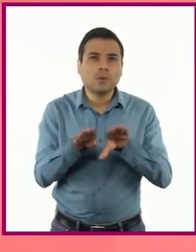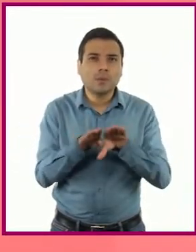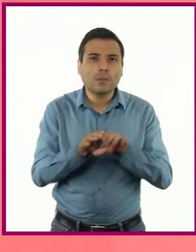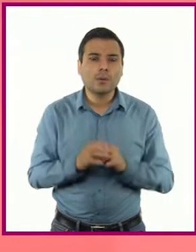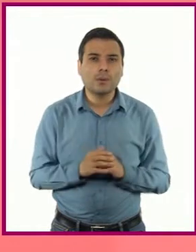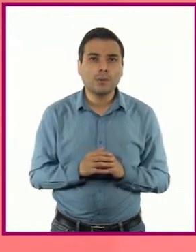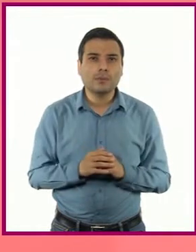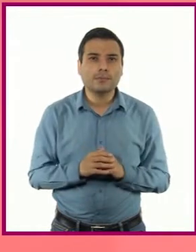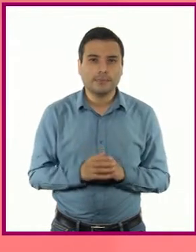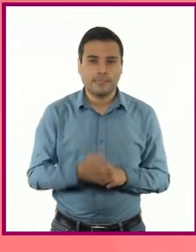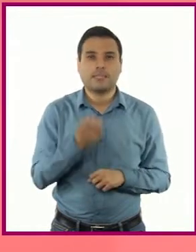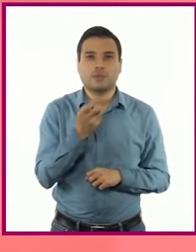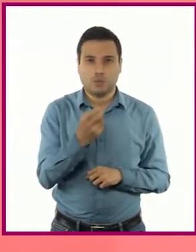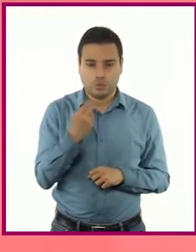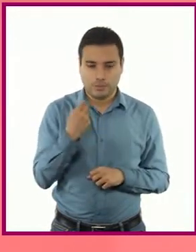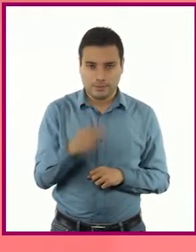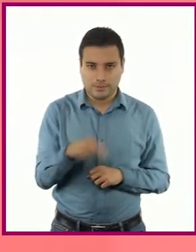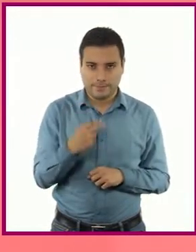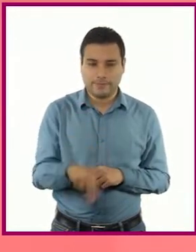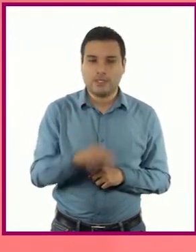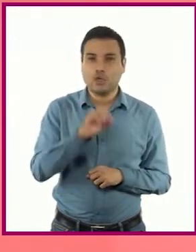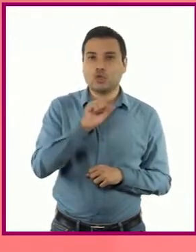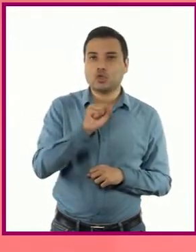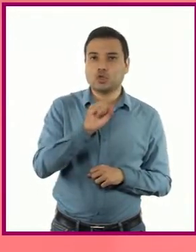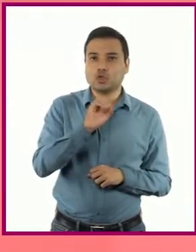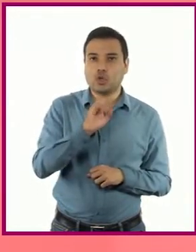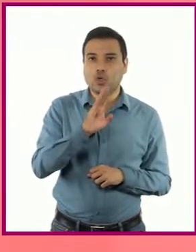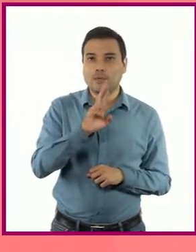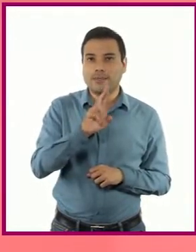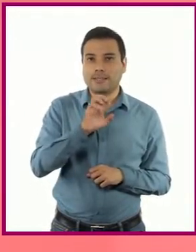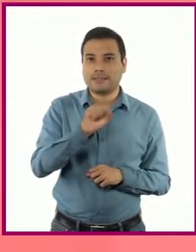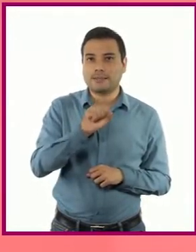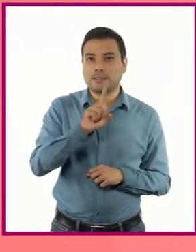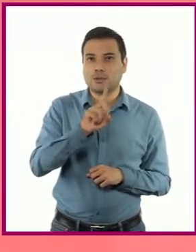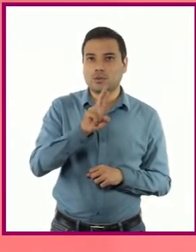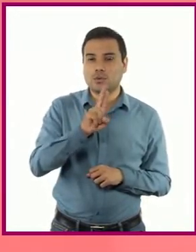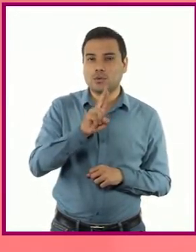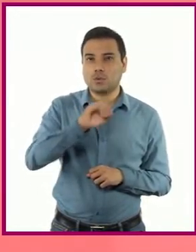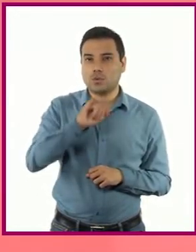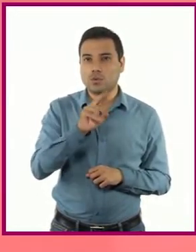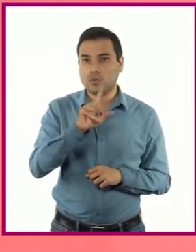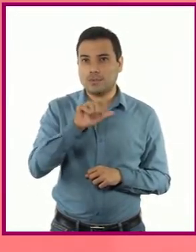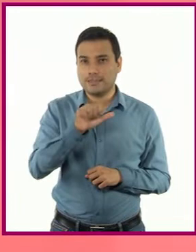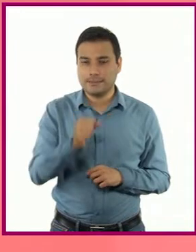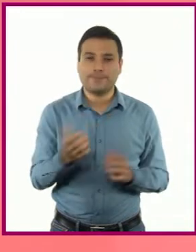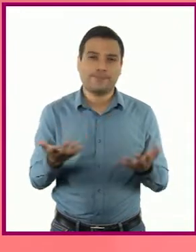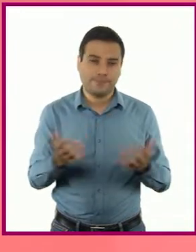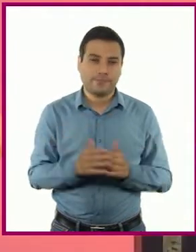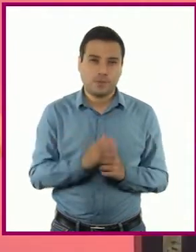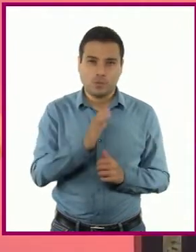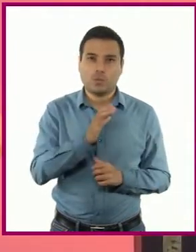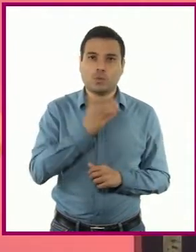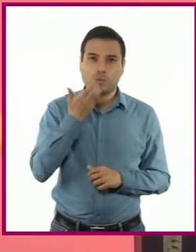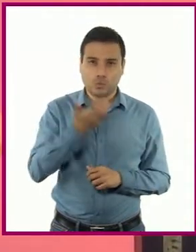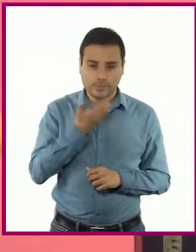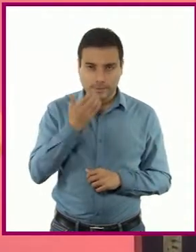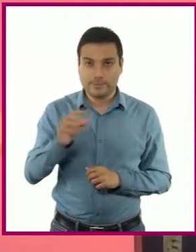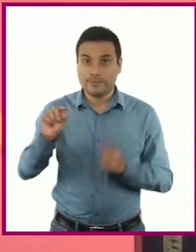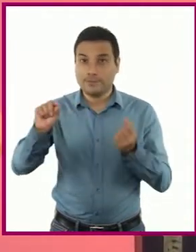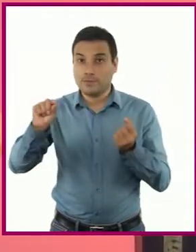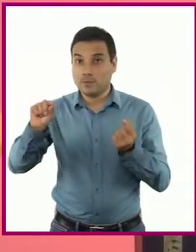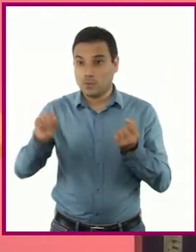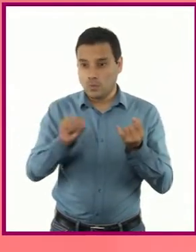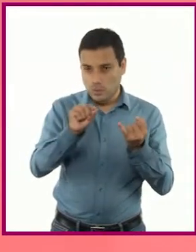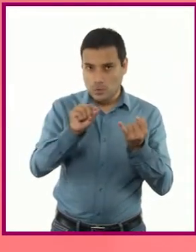columna de sobresdrújulas, ya que separamos las palabras por última, penúltima, antepenúltima